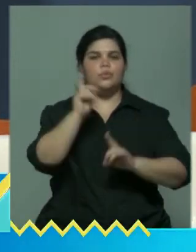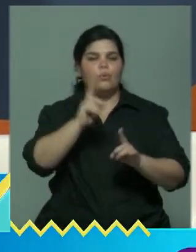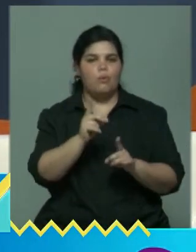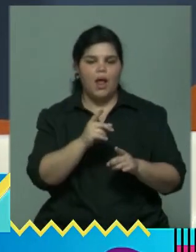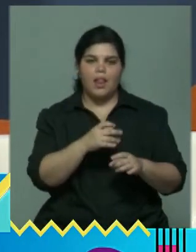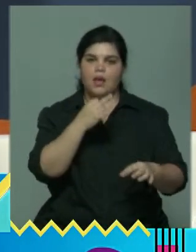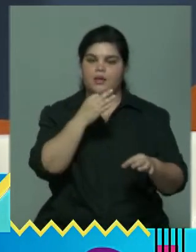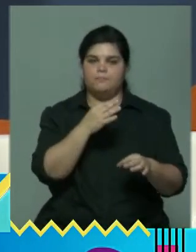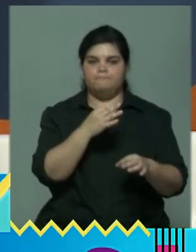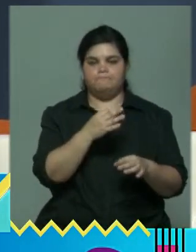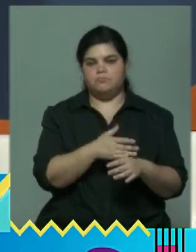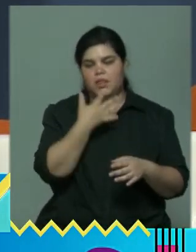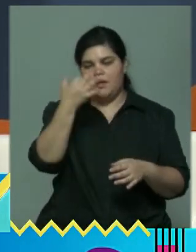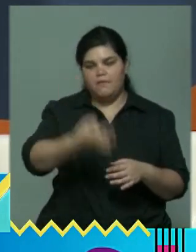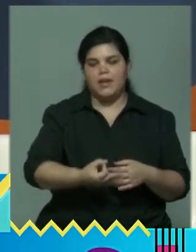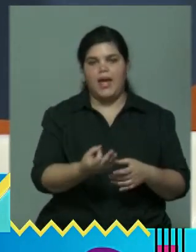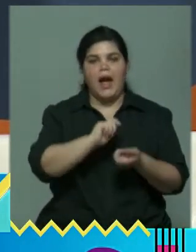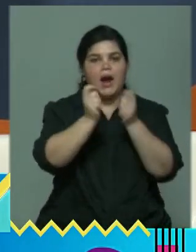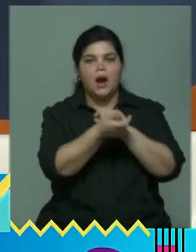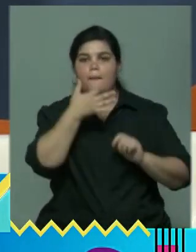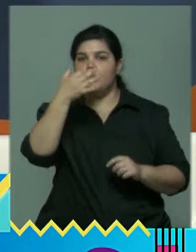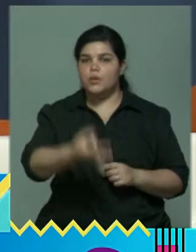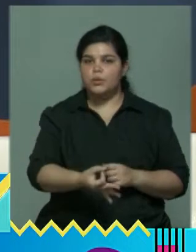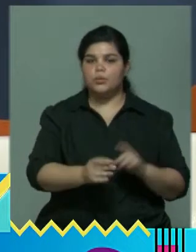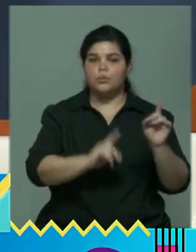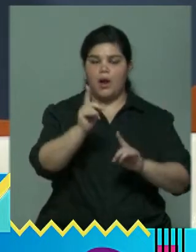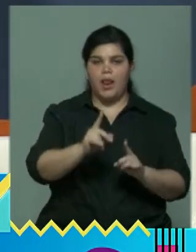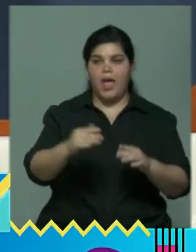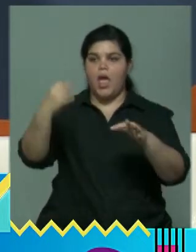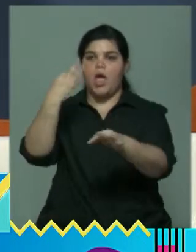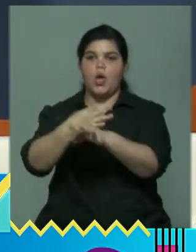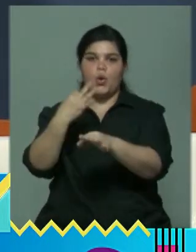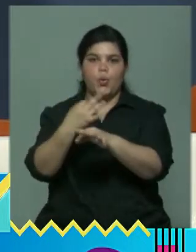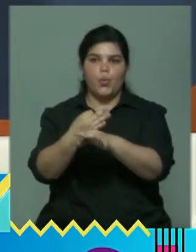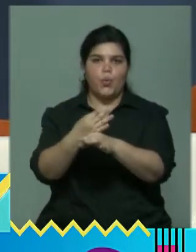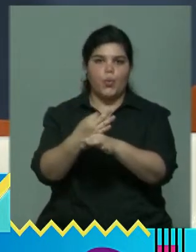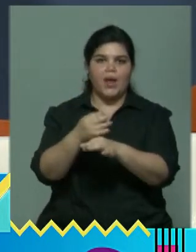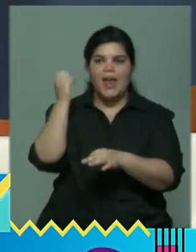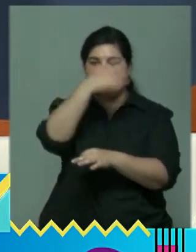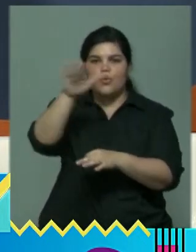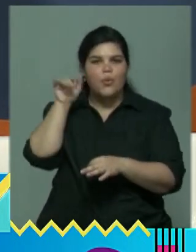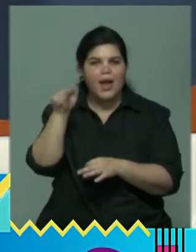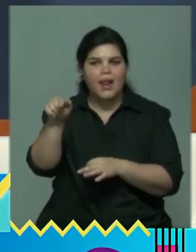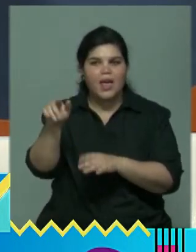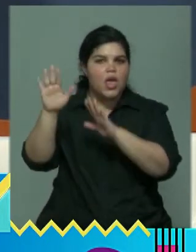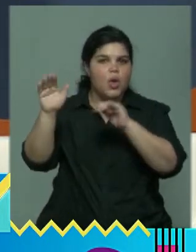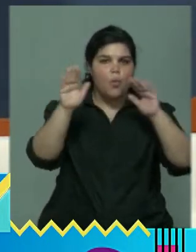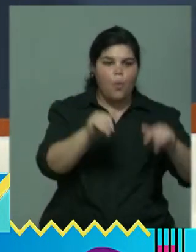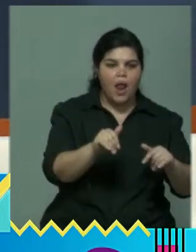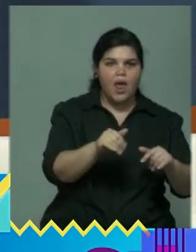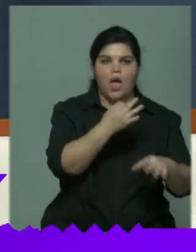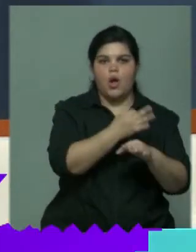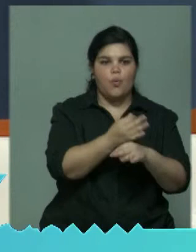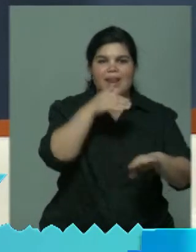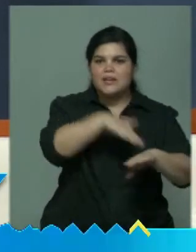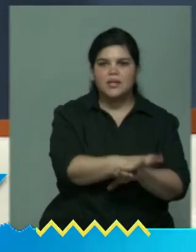escuela del interior, sí, rural, tiene que tener el mismo acceso a la misma información, a la misma educación que tiene que tener una escuela en el centro Claro. o en la ciudad de